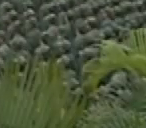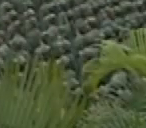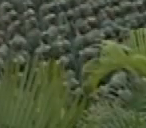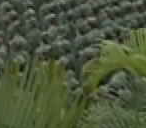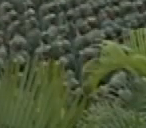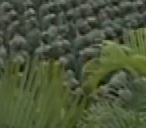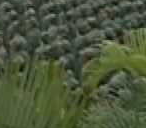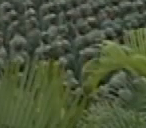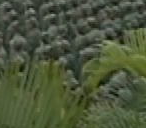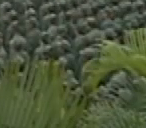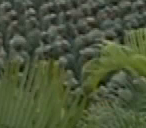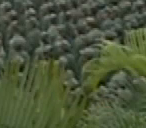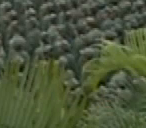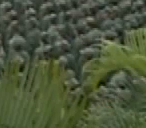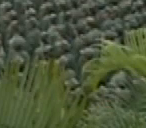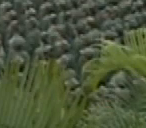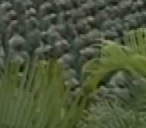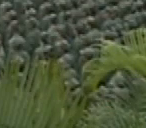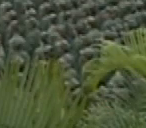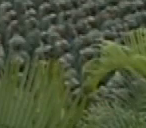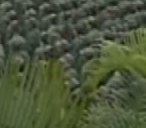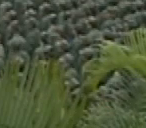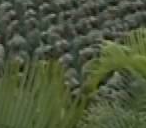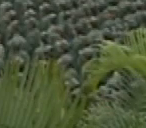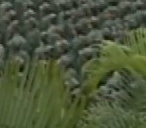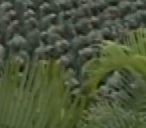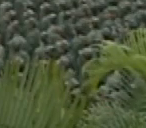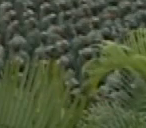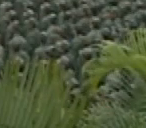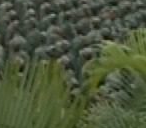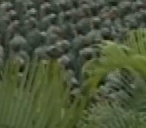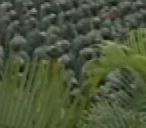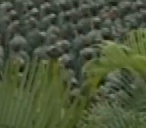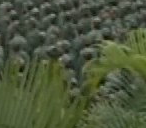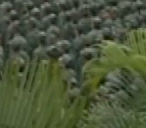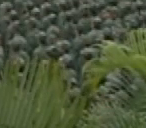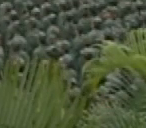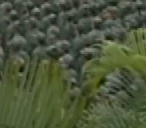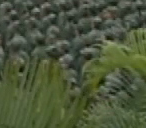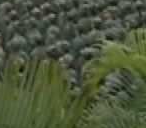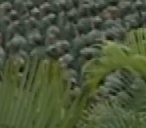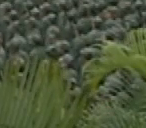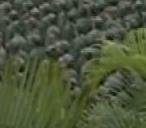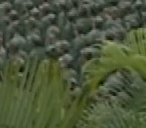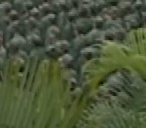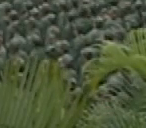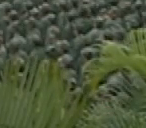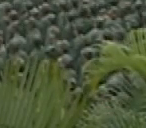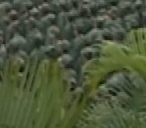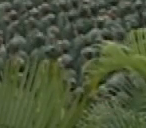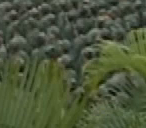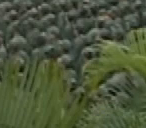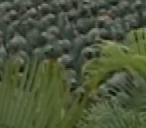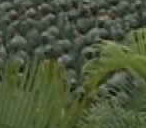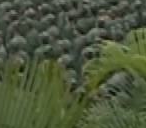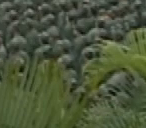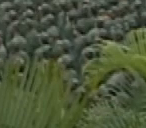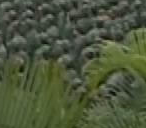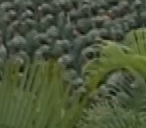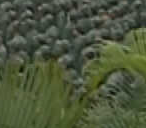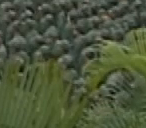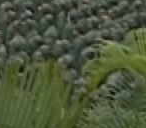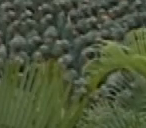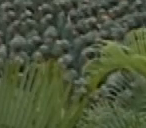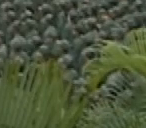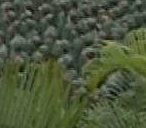de la patria, la constitución y las instituciones, así como la renovación de un liderazgo moral y eficaz.